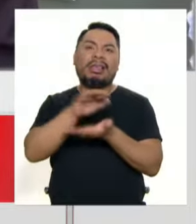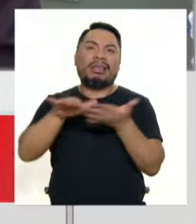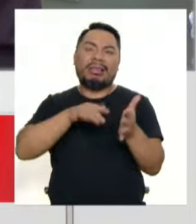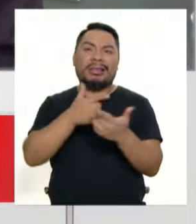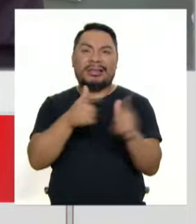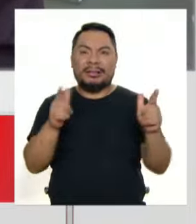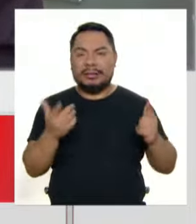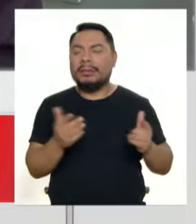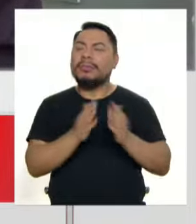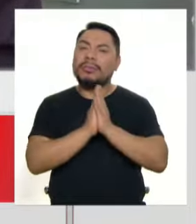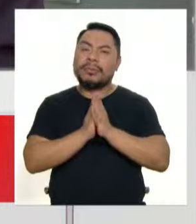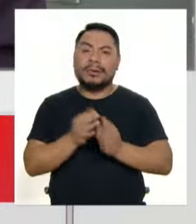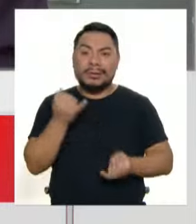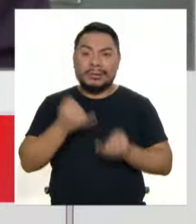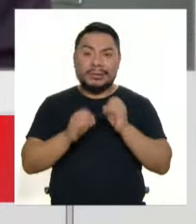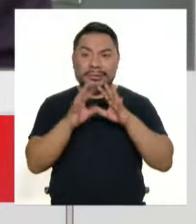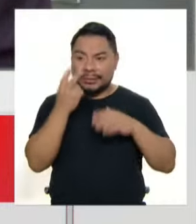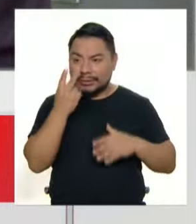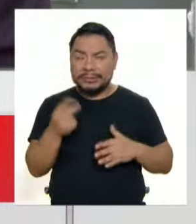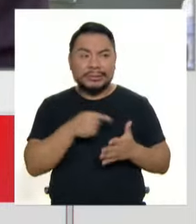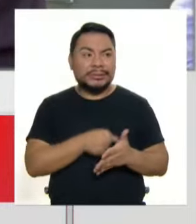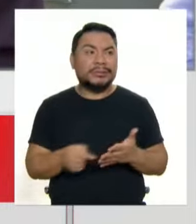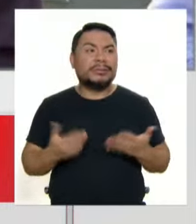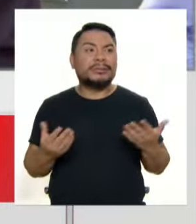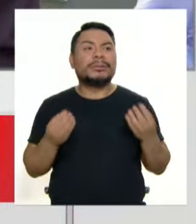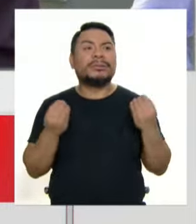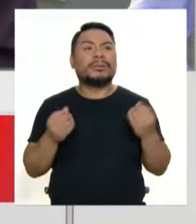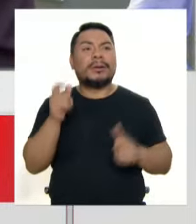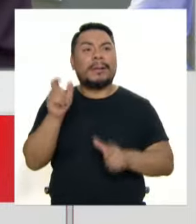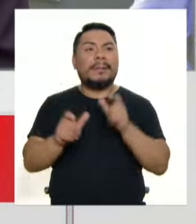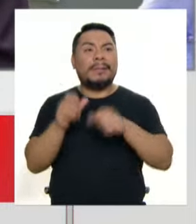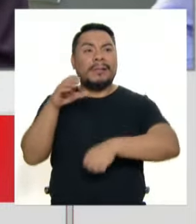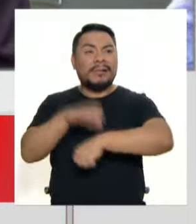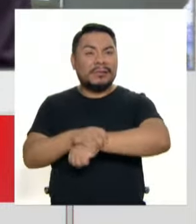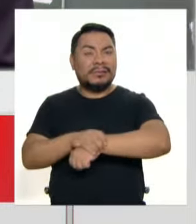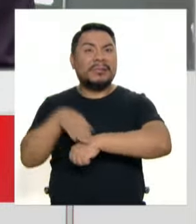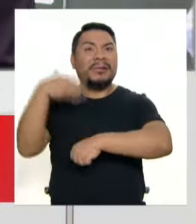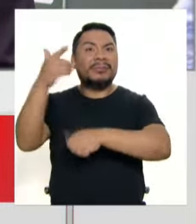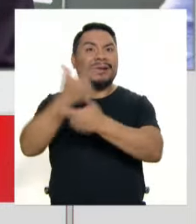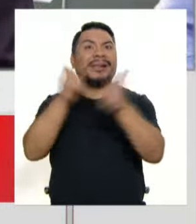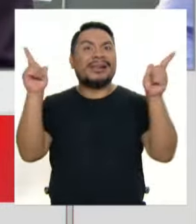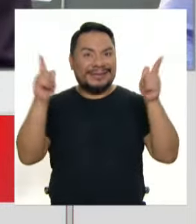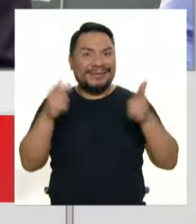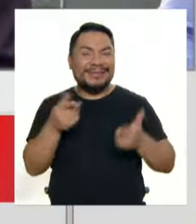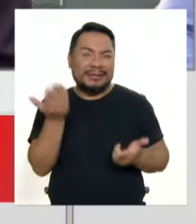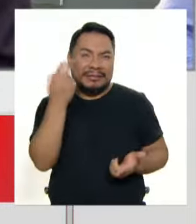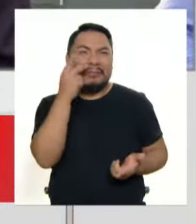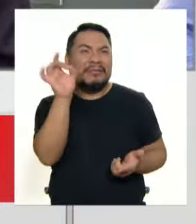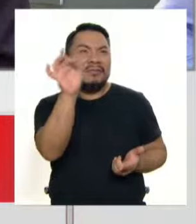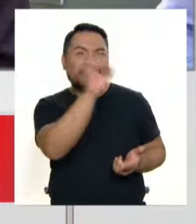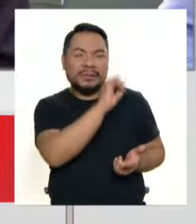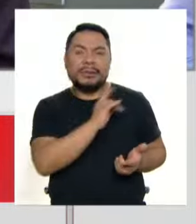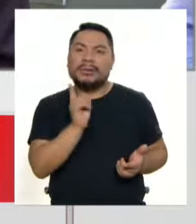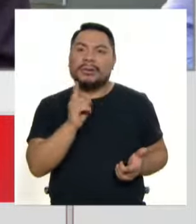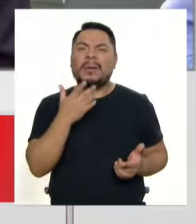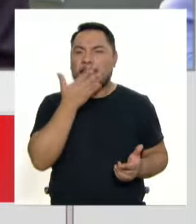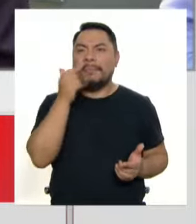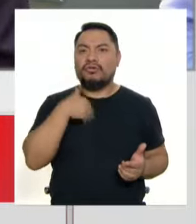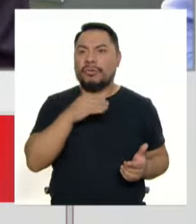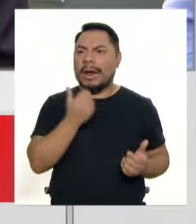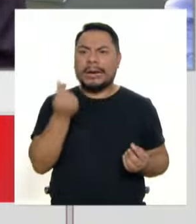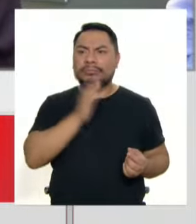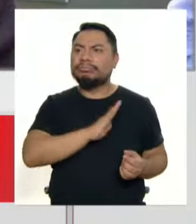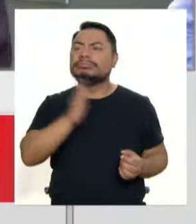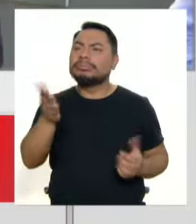porque hemos visto en los últimos días o semanas cómo personas detenidas logran su libertad de forma irregular, pero eso lo hemos denunciado y han